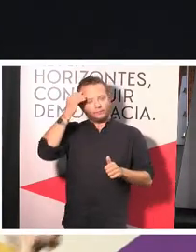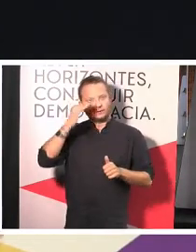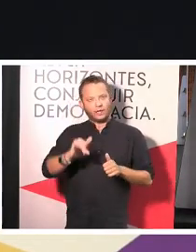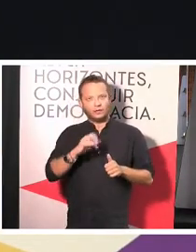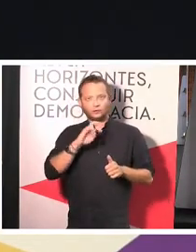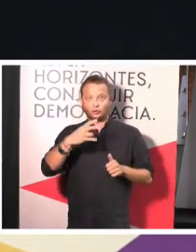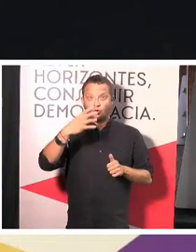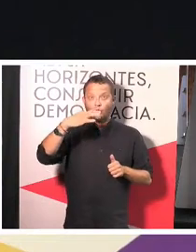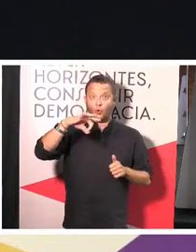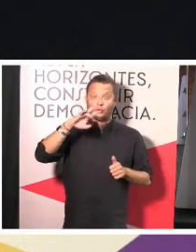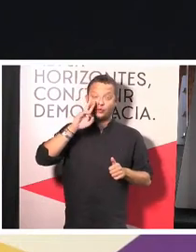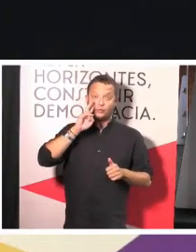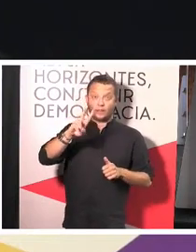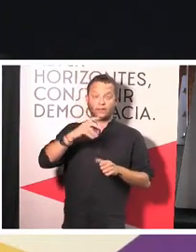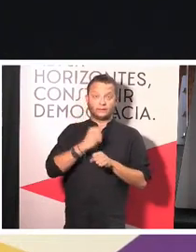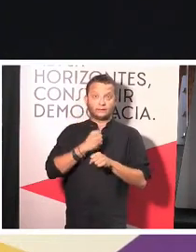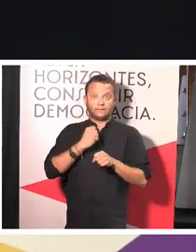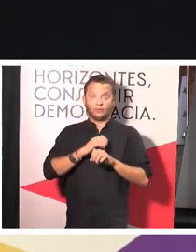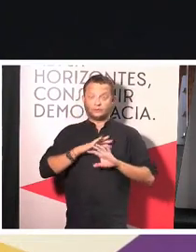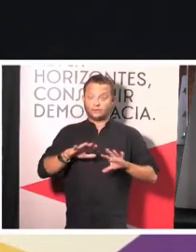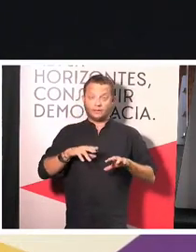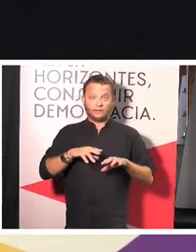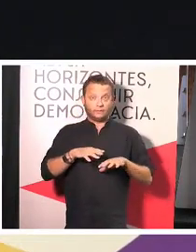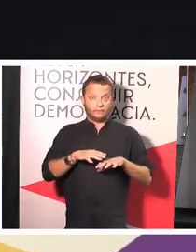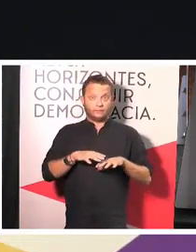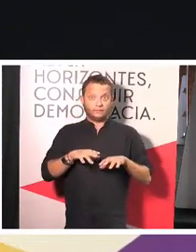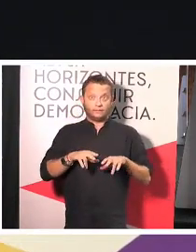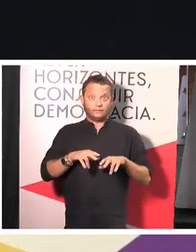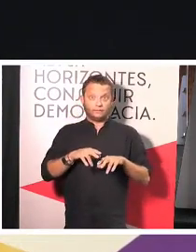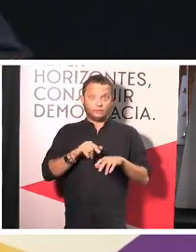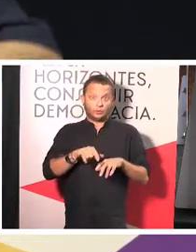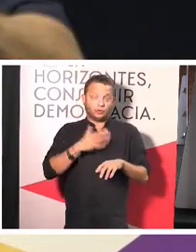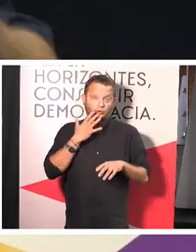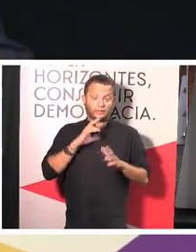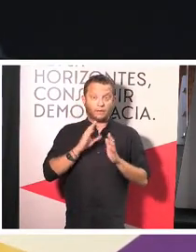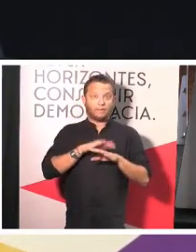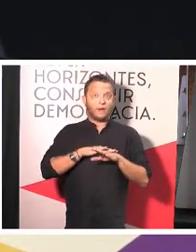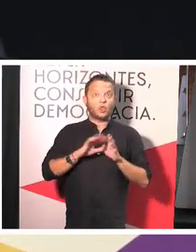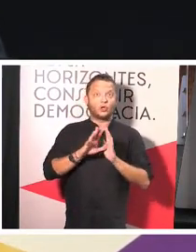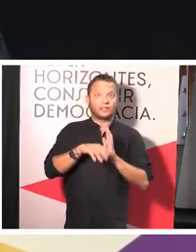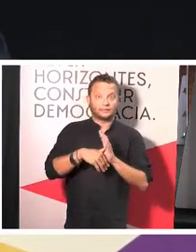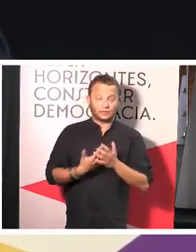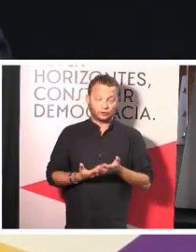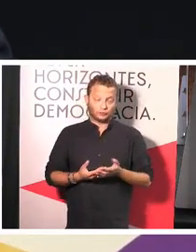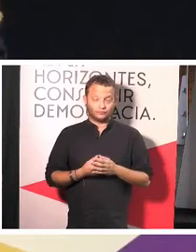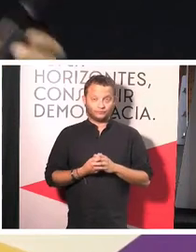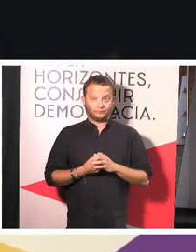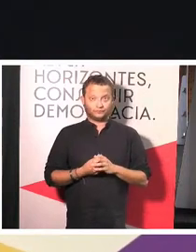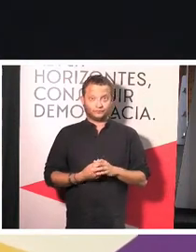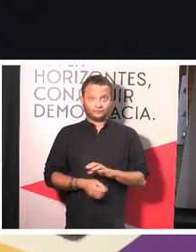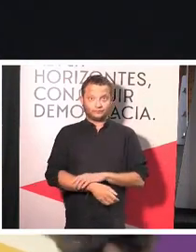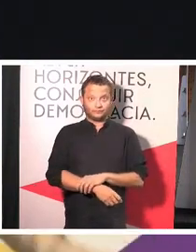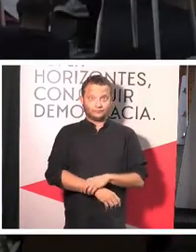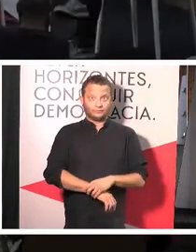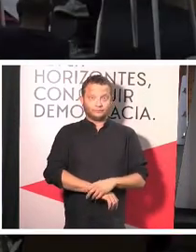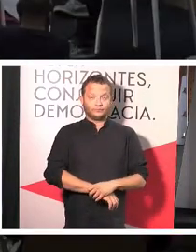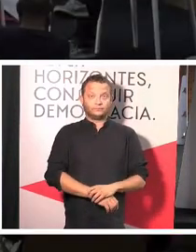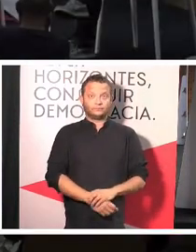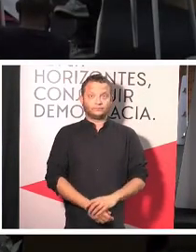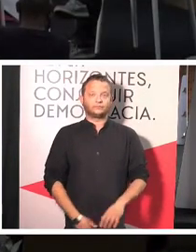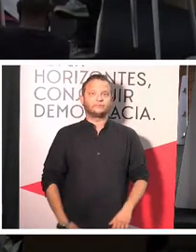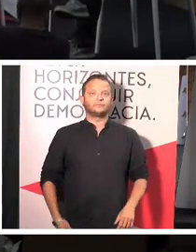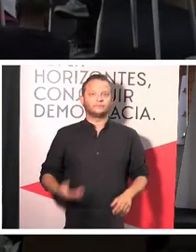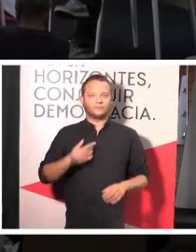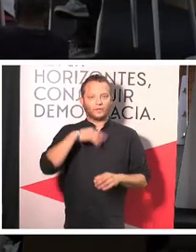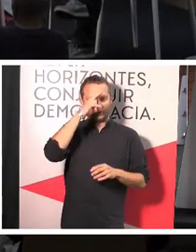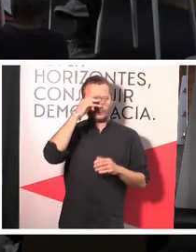del foco unidimensional en el trabajo. Y con eso, perdonad el retraso, ya me quitéis mi parte de intervención final, si queréis. No te